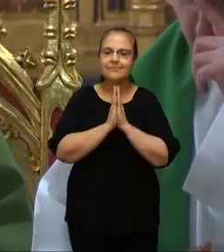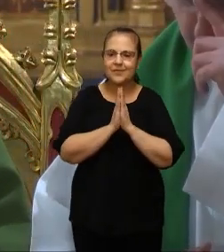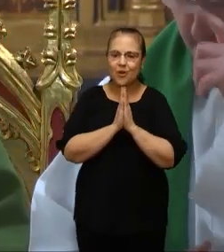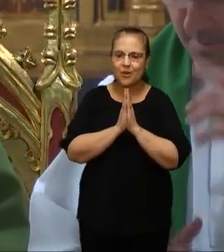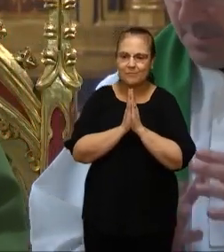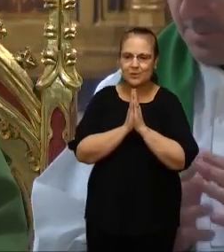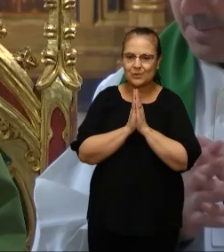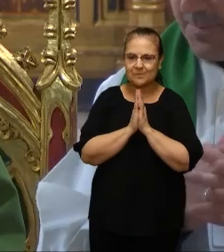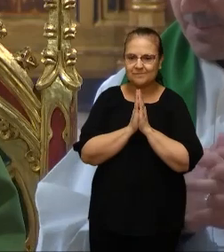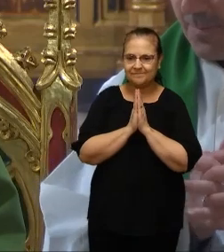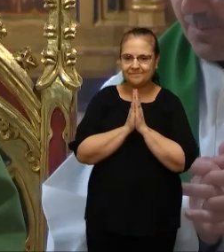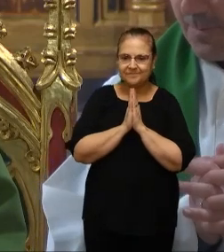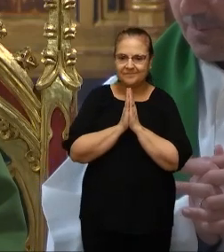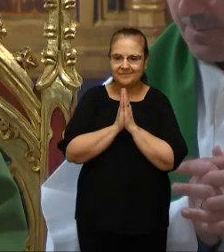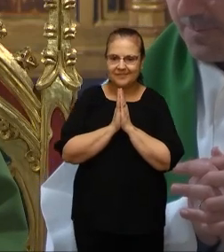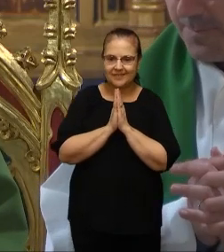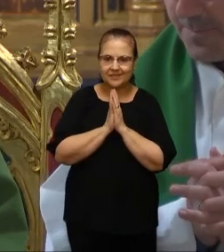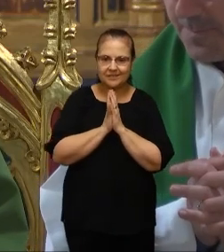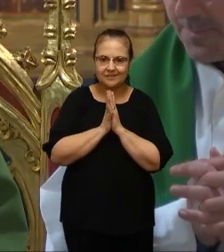Oremos.